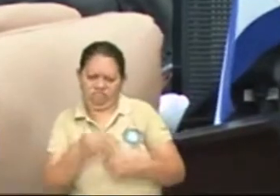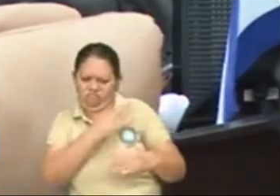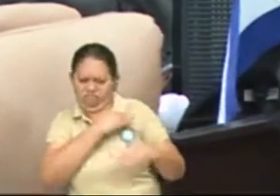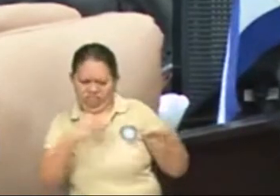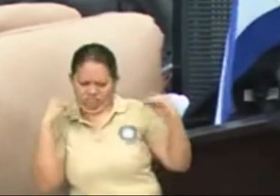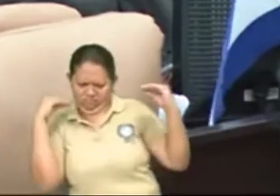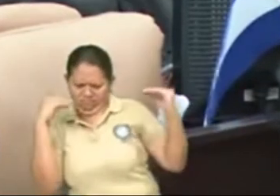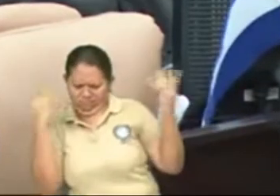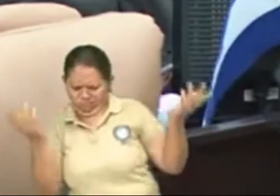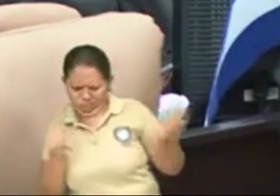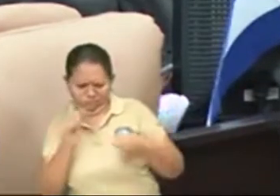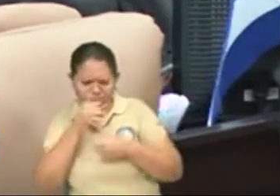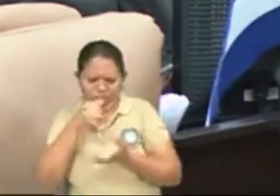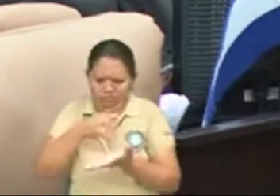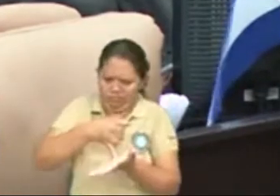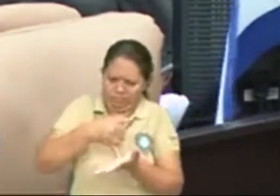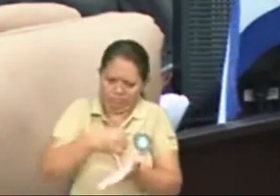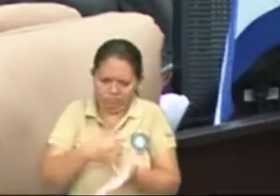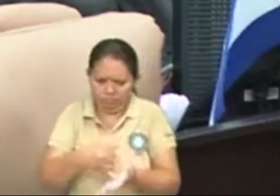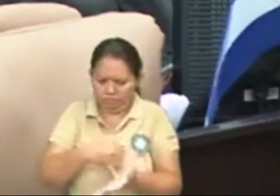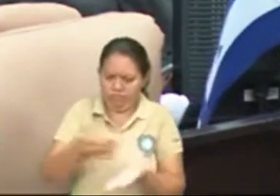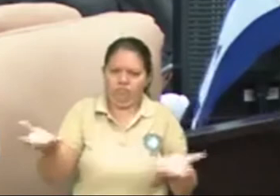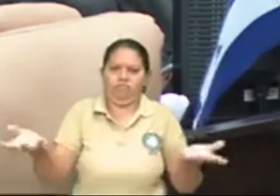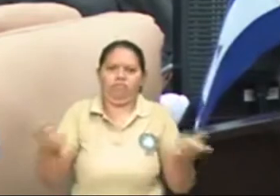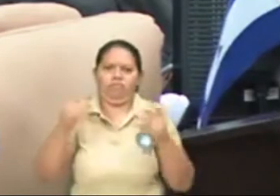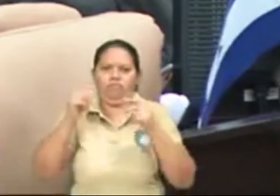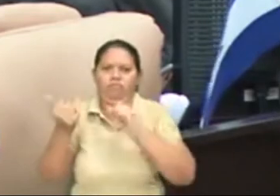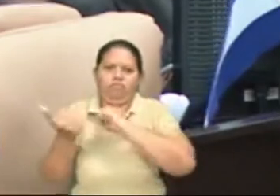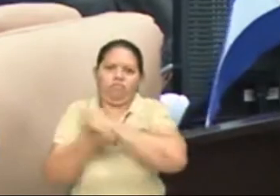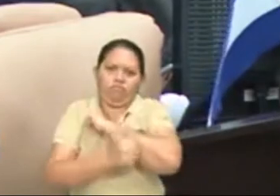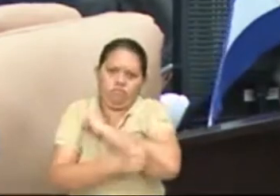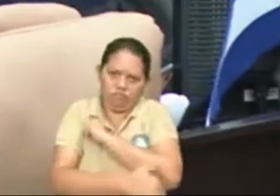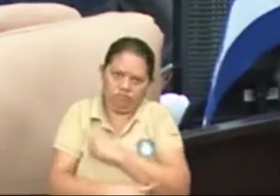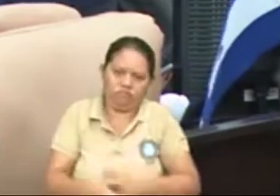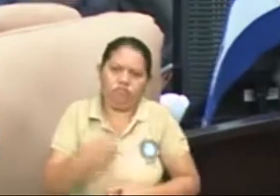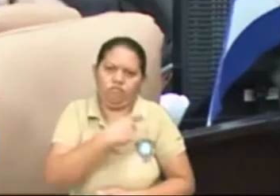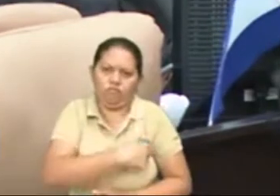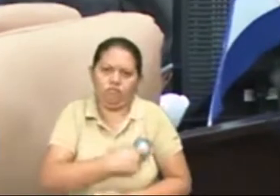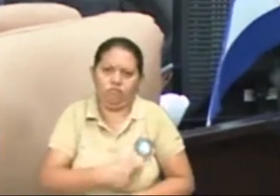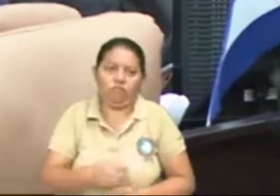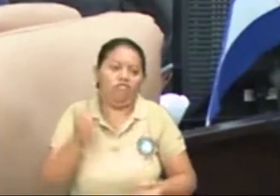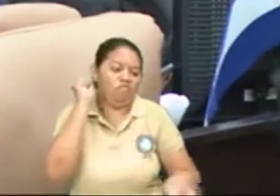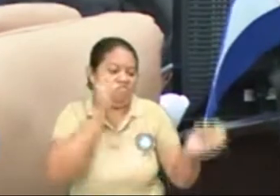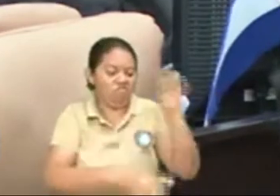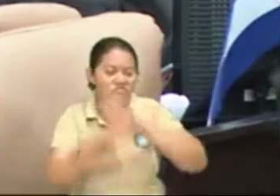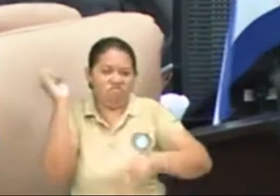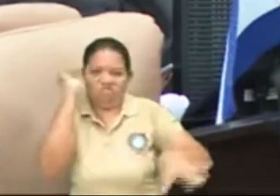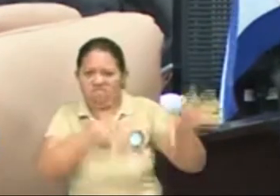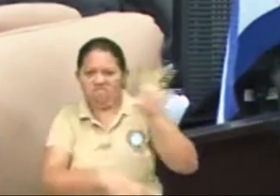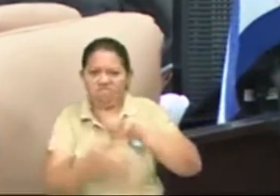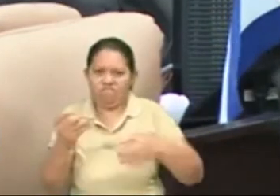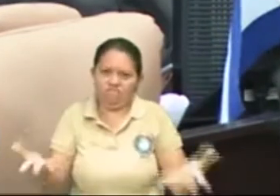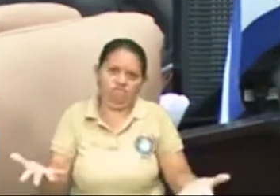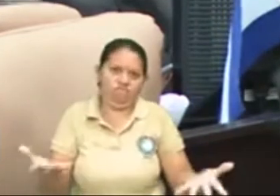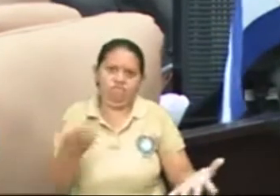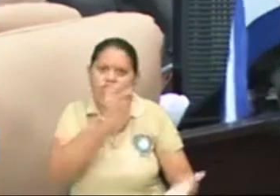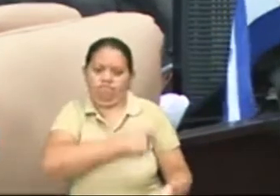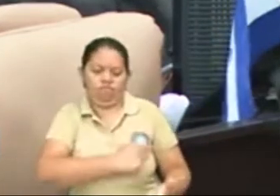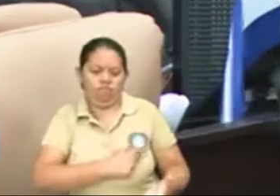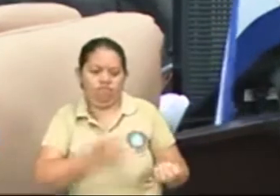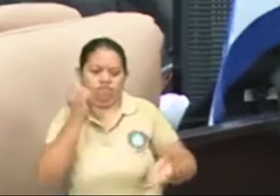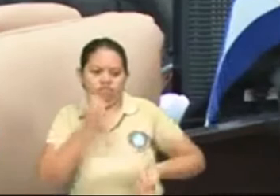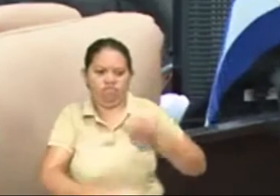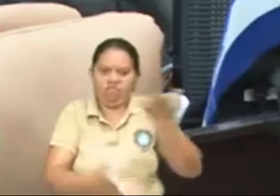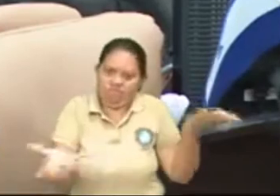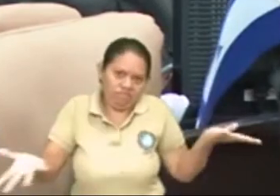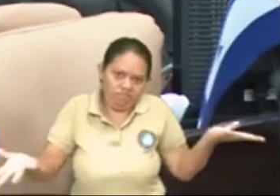docente, debilitamiento de las escuelas formales, destrucción del mobiliario y la infraestructura escolar a todos